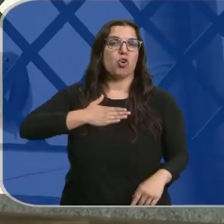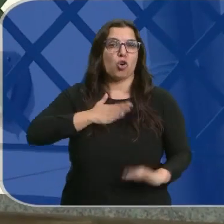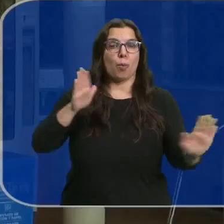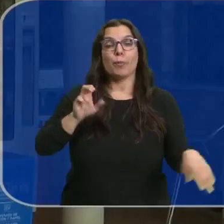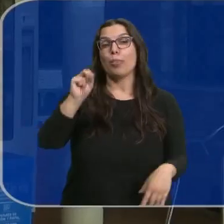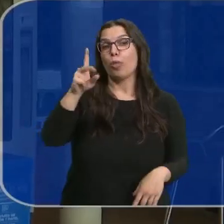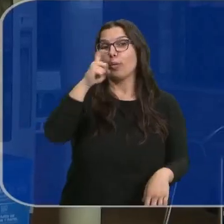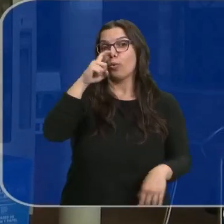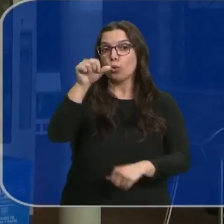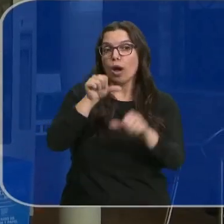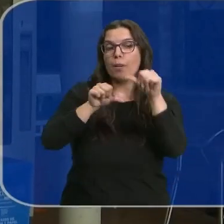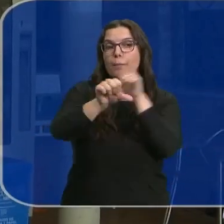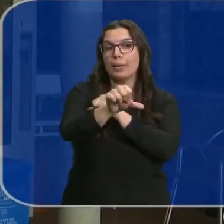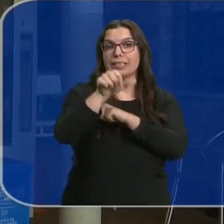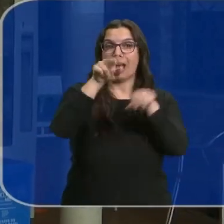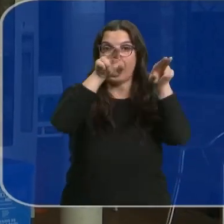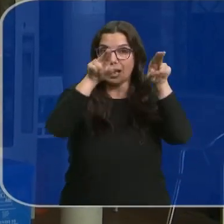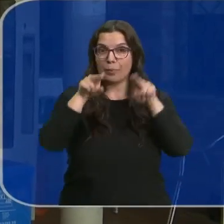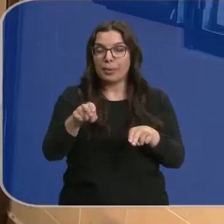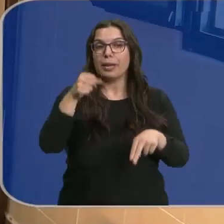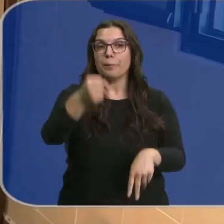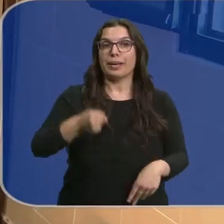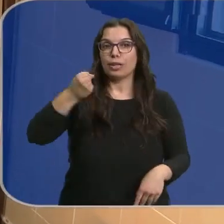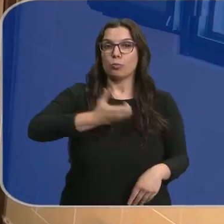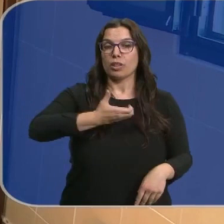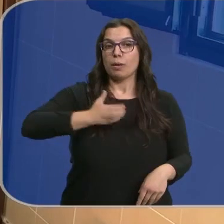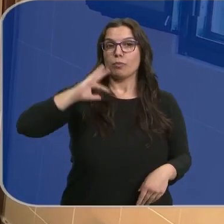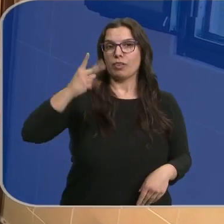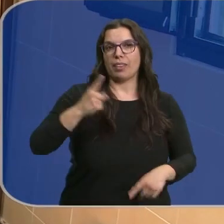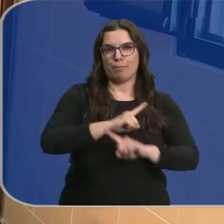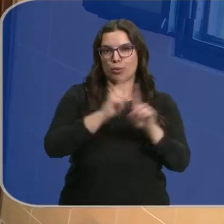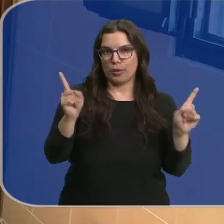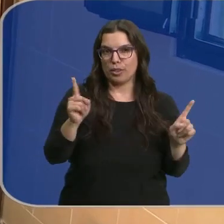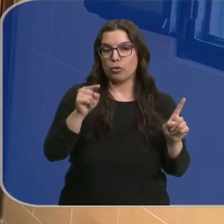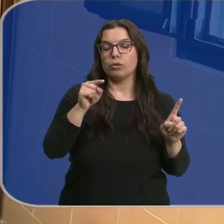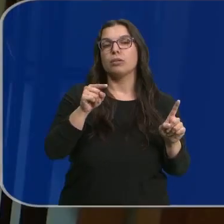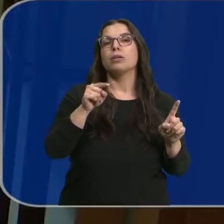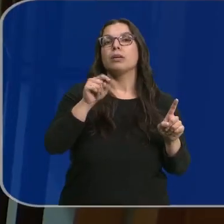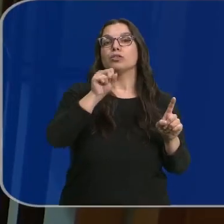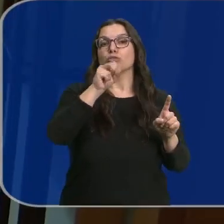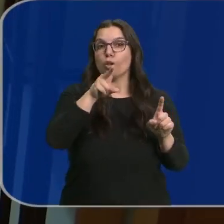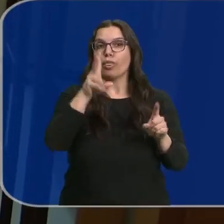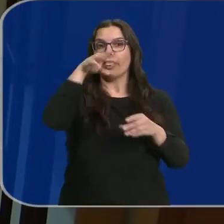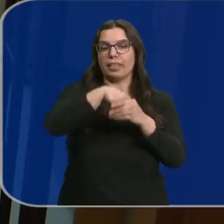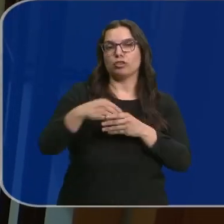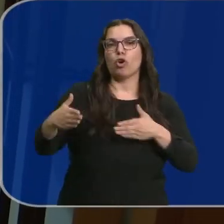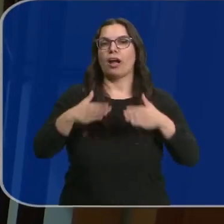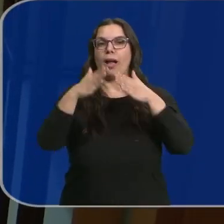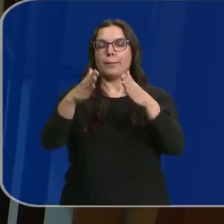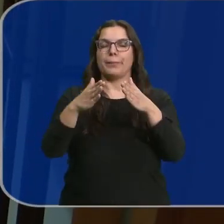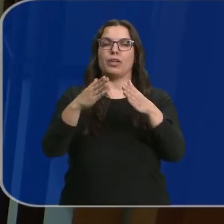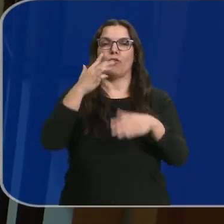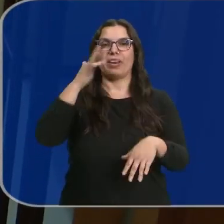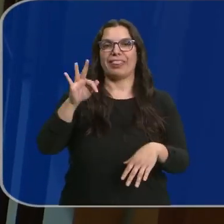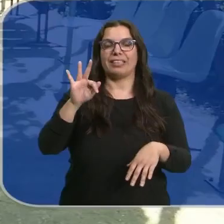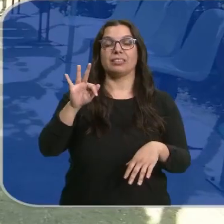partir del 12 de junio no tendrá cabida en el albergue de peregrinos municipal de Ponferrada, uno de los 12 que integran la Camino Francés Federación